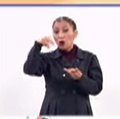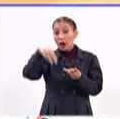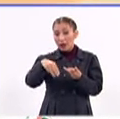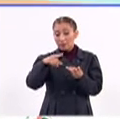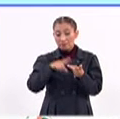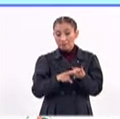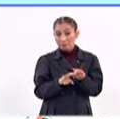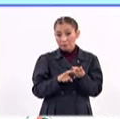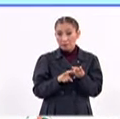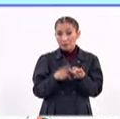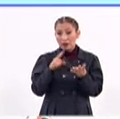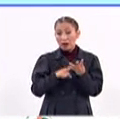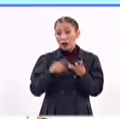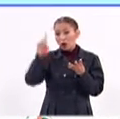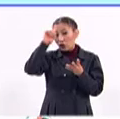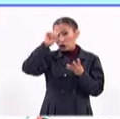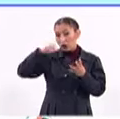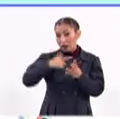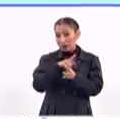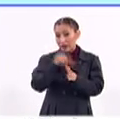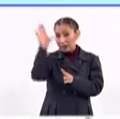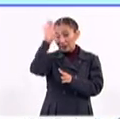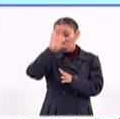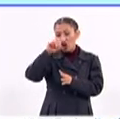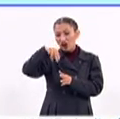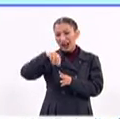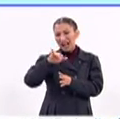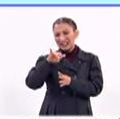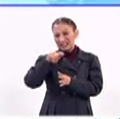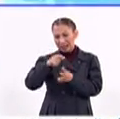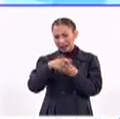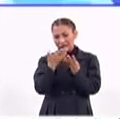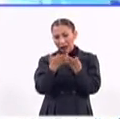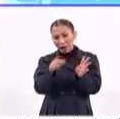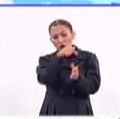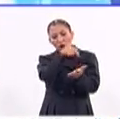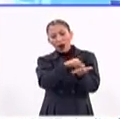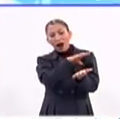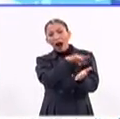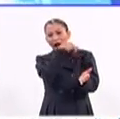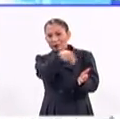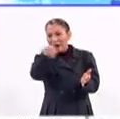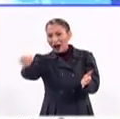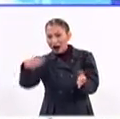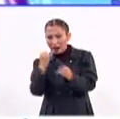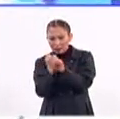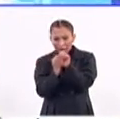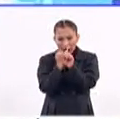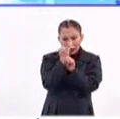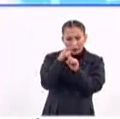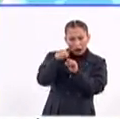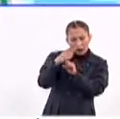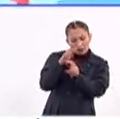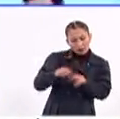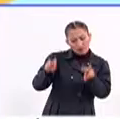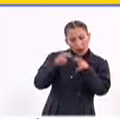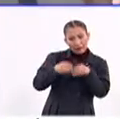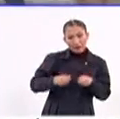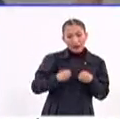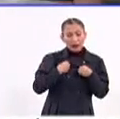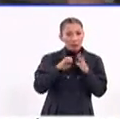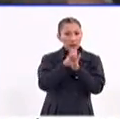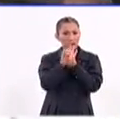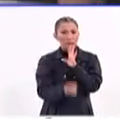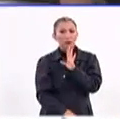Autónoma Metropolitana y el Consejo Nacional de Ciencia y Tecnología abren un espacio a aquellos que su pasión sea el estudio de la vida.